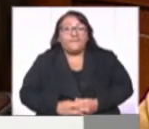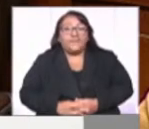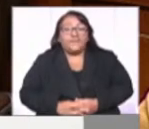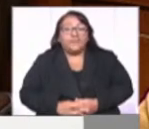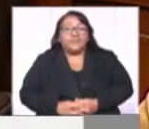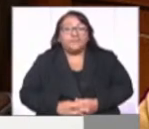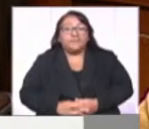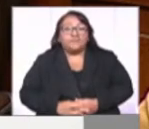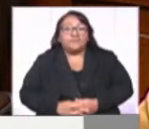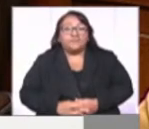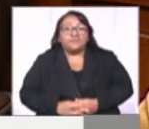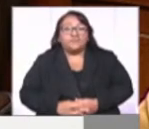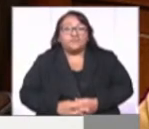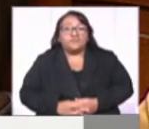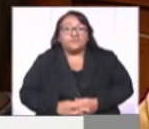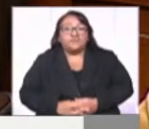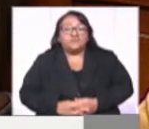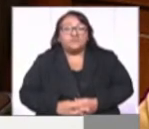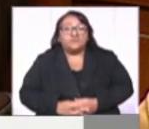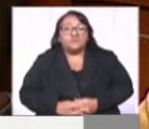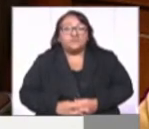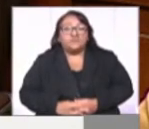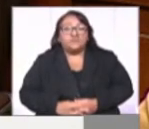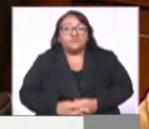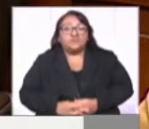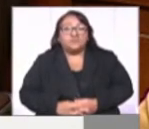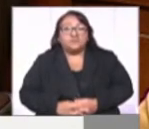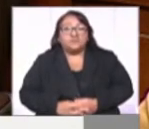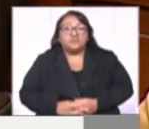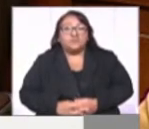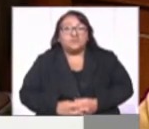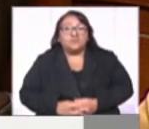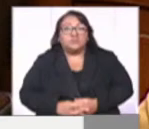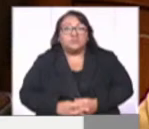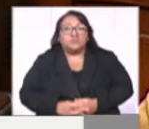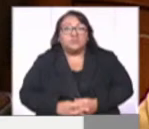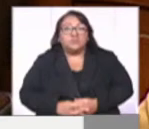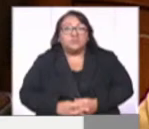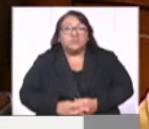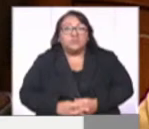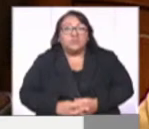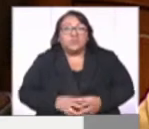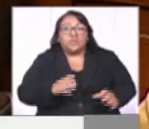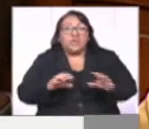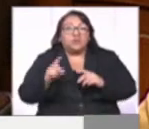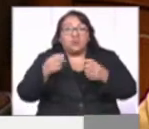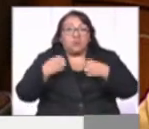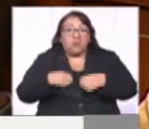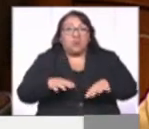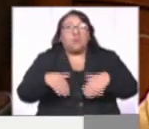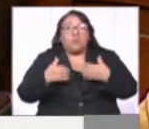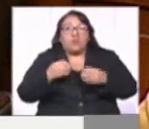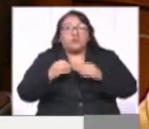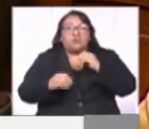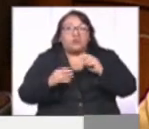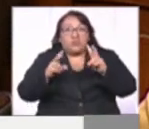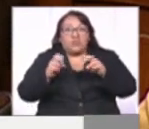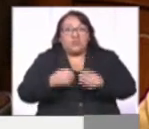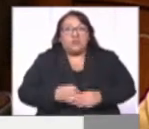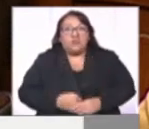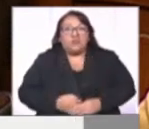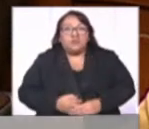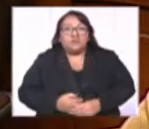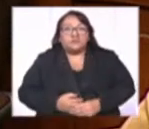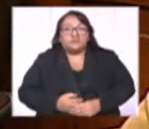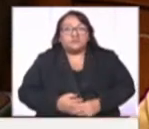permite que un abogado que ejerce independientemente también resuelva temas